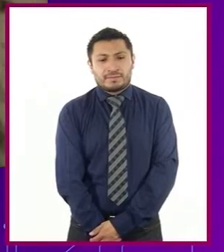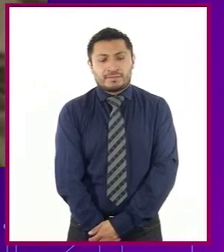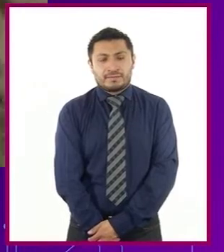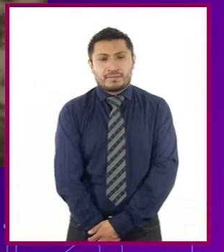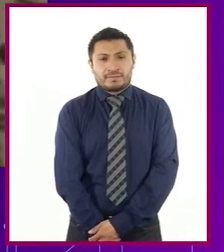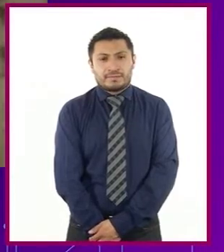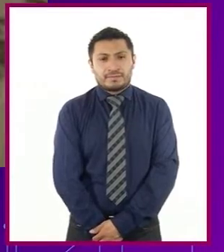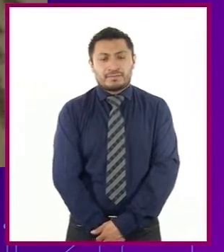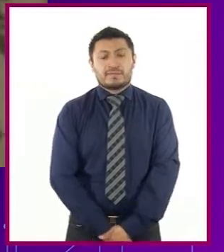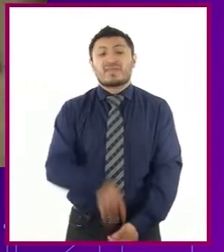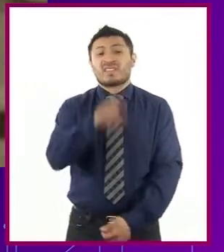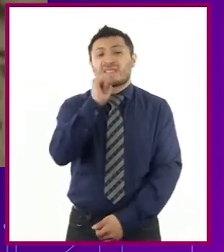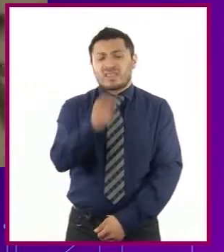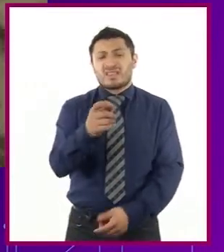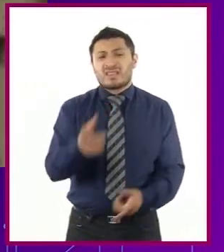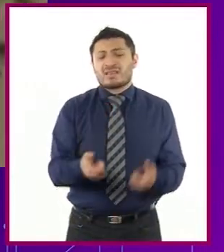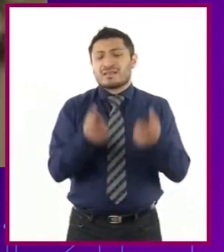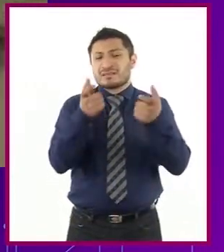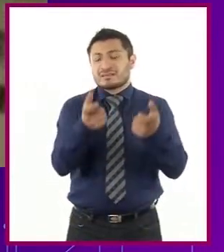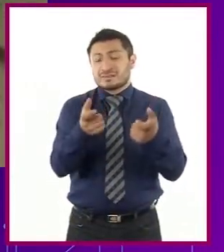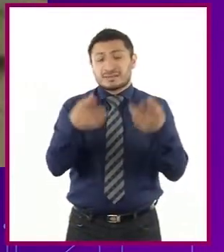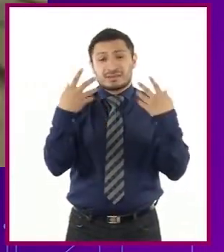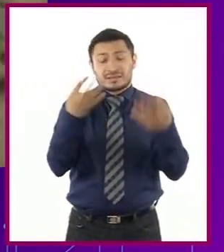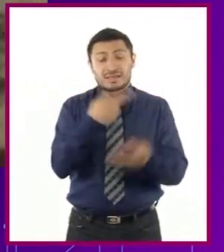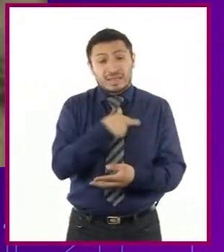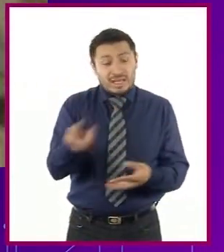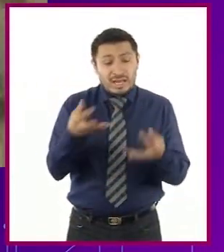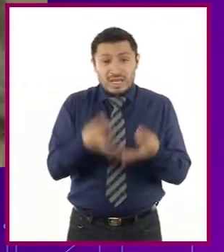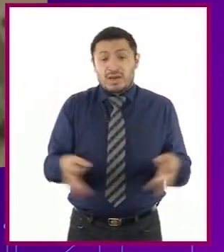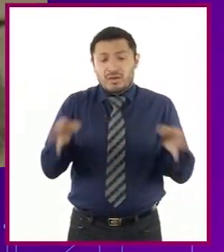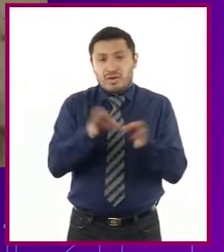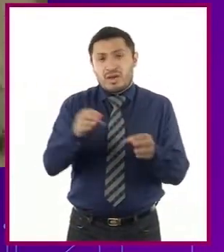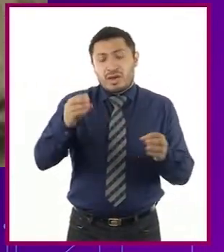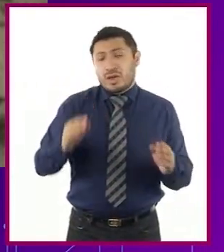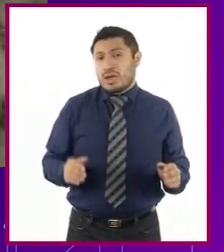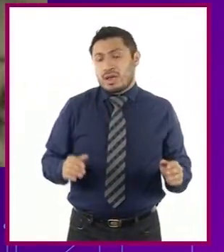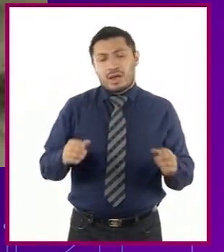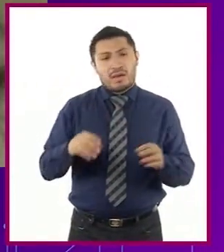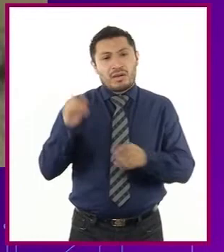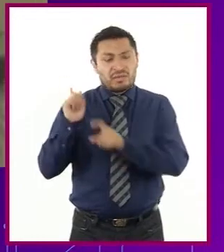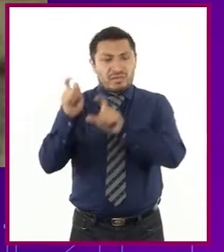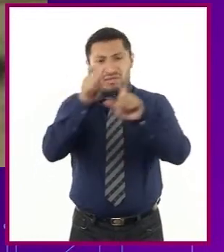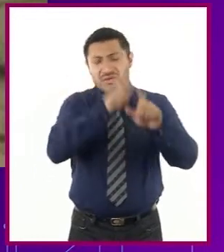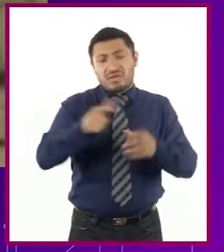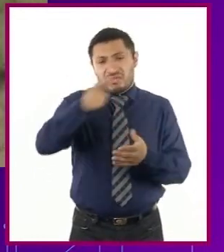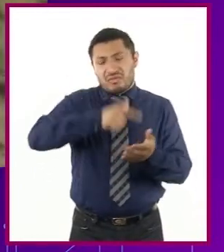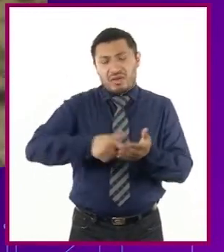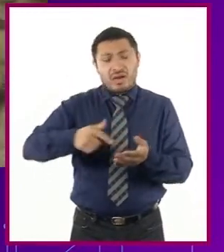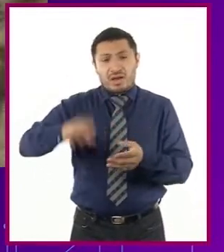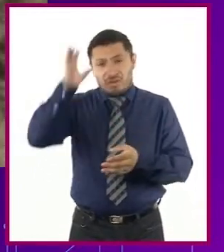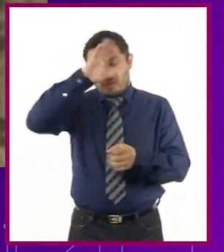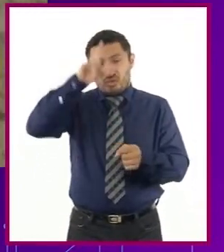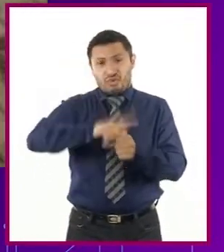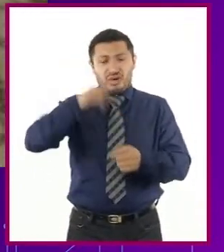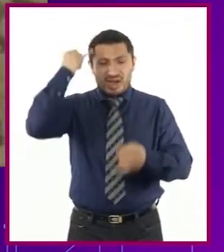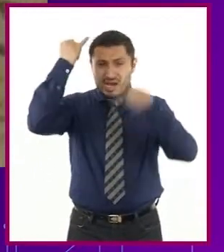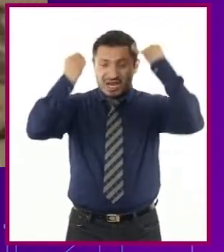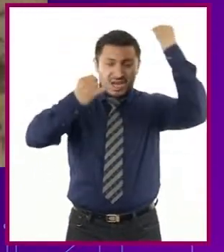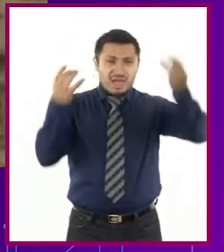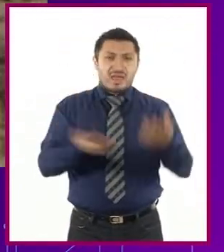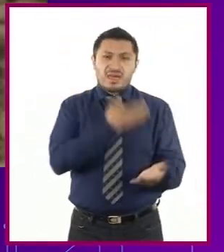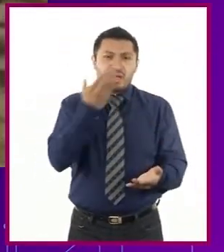El legado que significa la riqueza de este patrimonio de monumentos, sitios, espacios culturales, ideas y